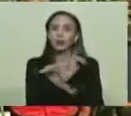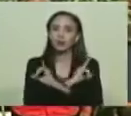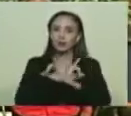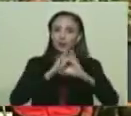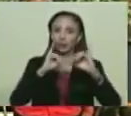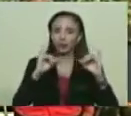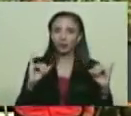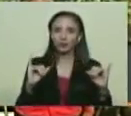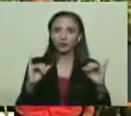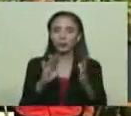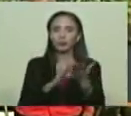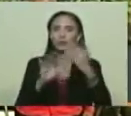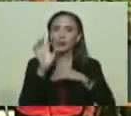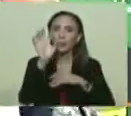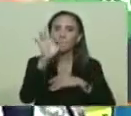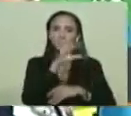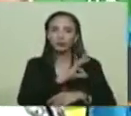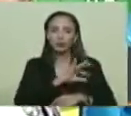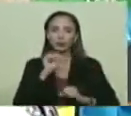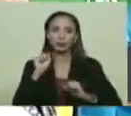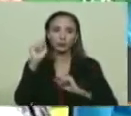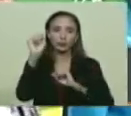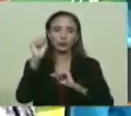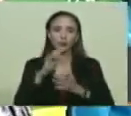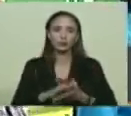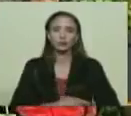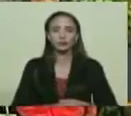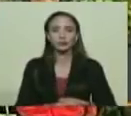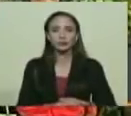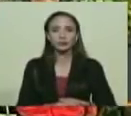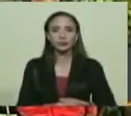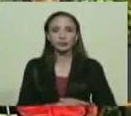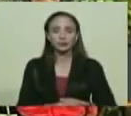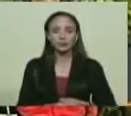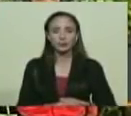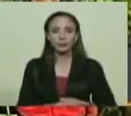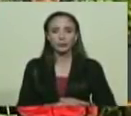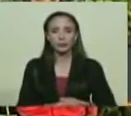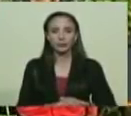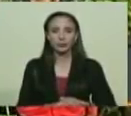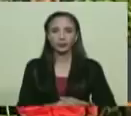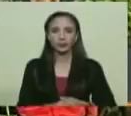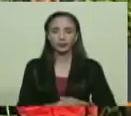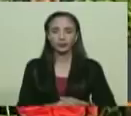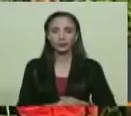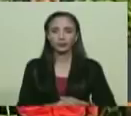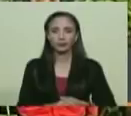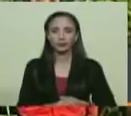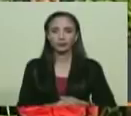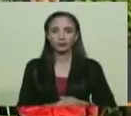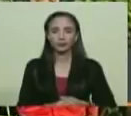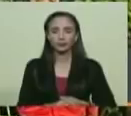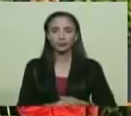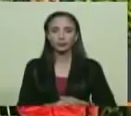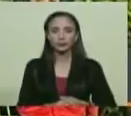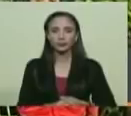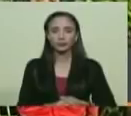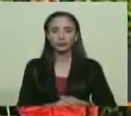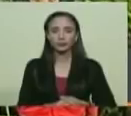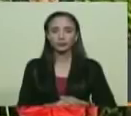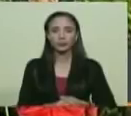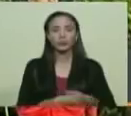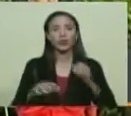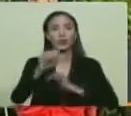Independencia y patria socialista. Viviremos y venceremos. El sol nace por el Esequibo. Nace en el Esequibo. Defender